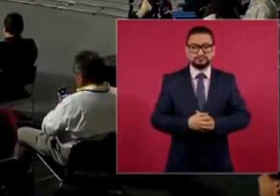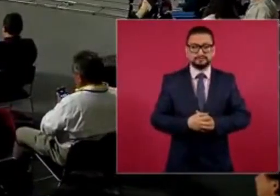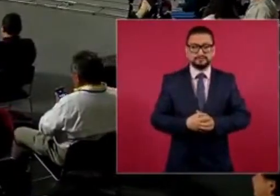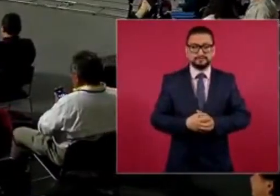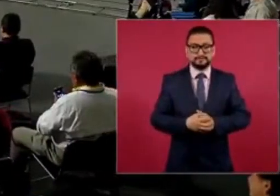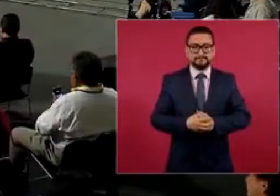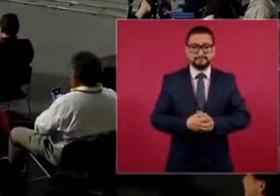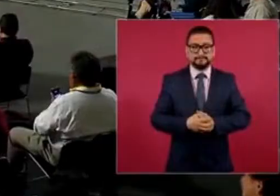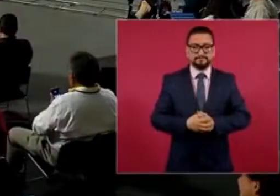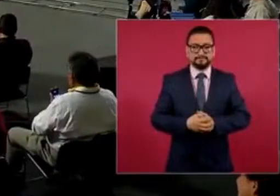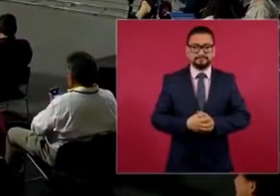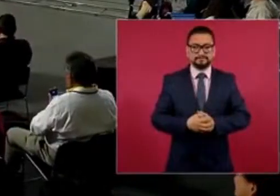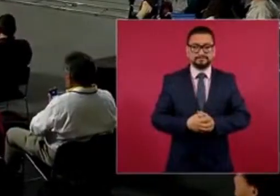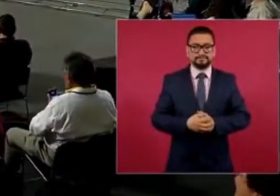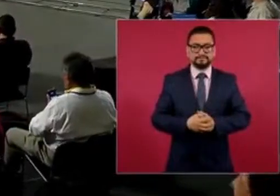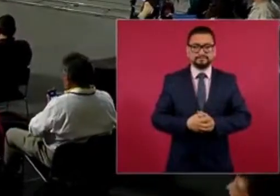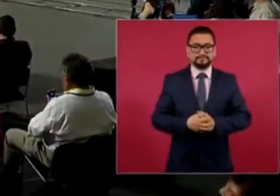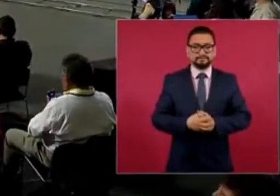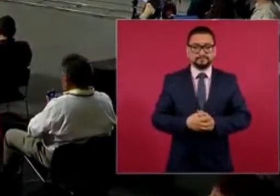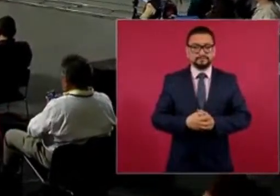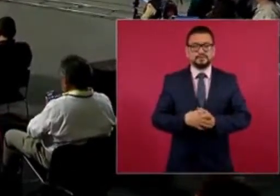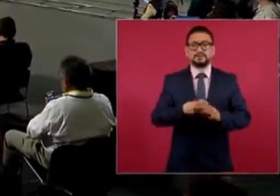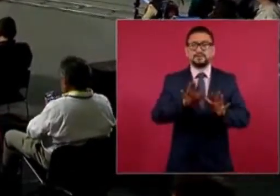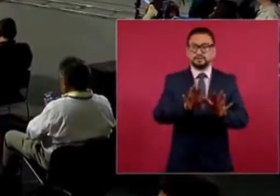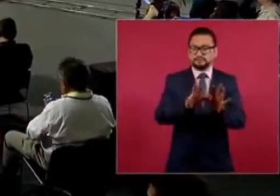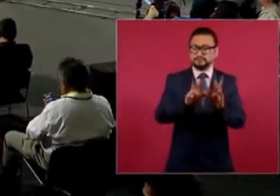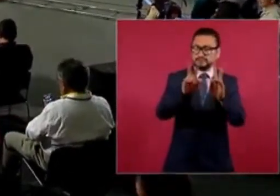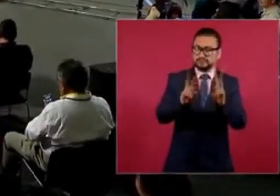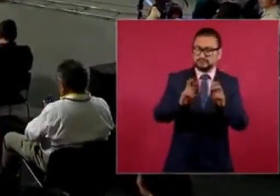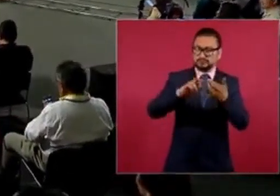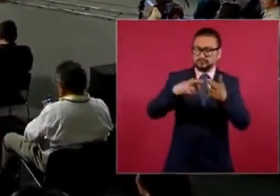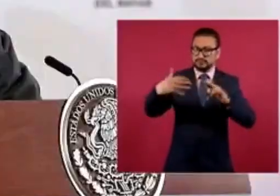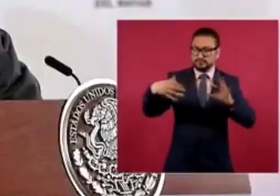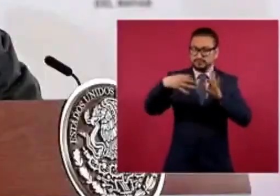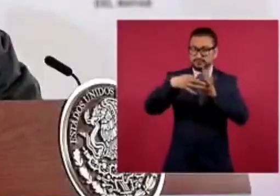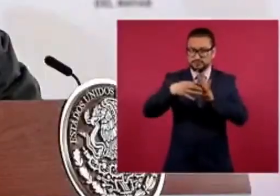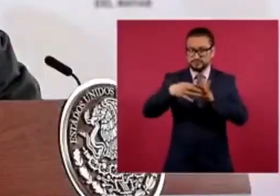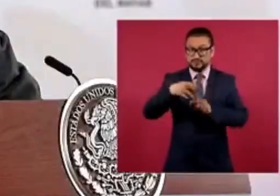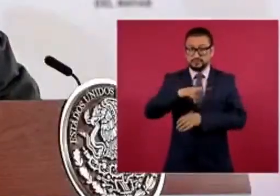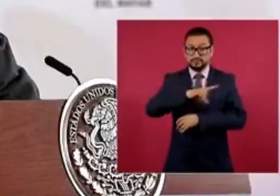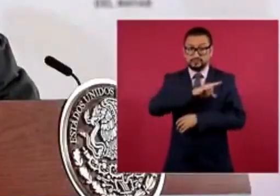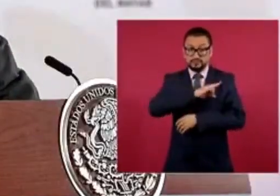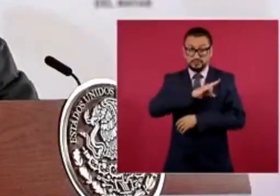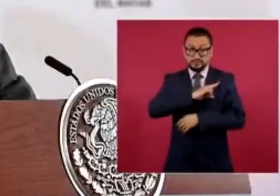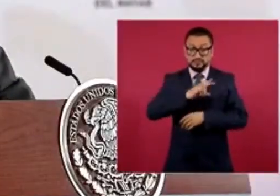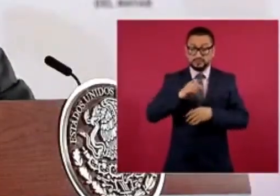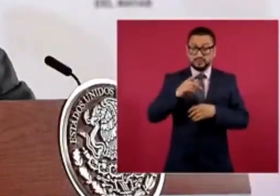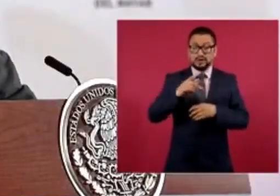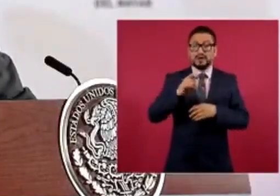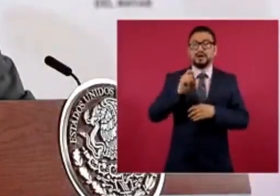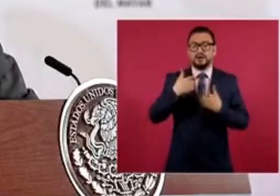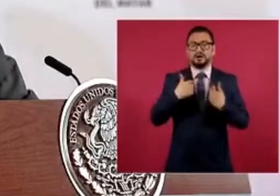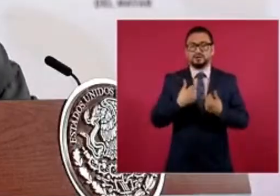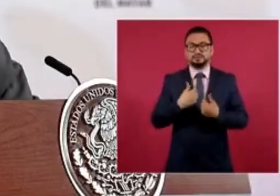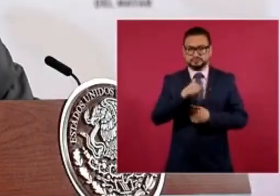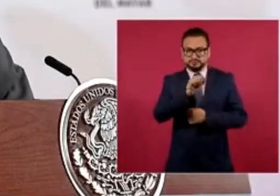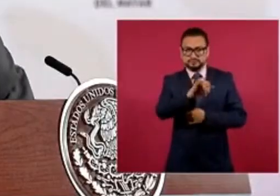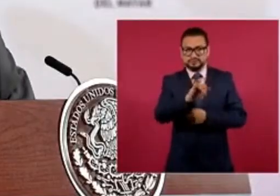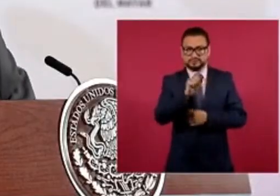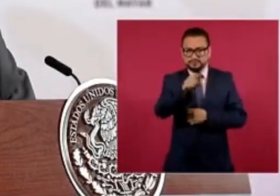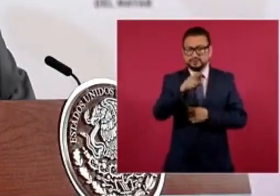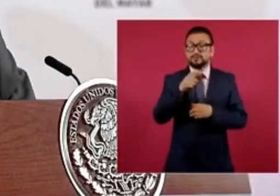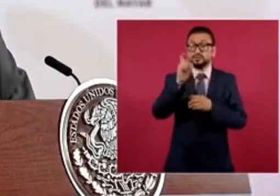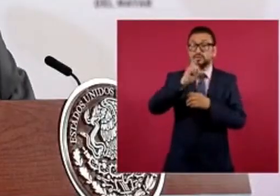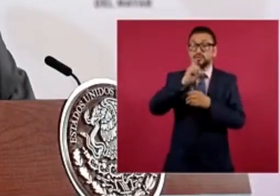A ver, ¿es acerca de la relación con el sector privado? Sí. Sobre las licitaciones públicas